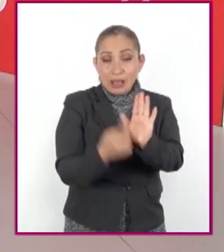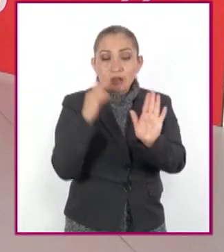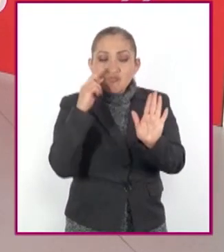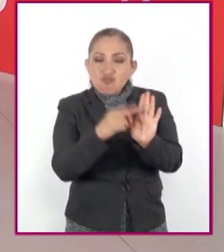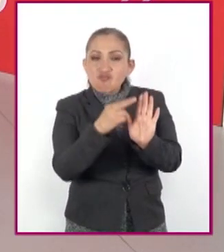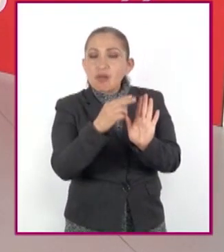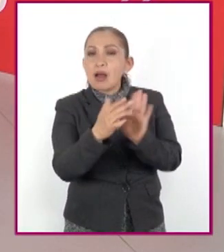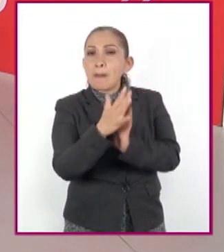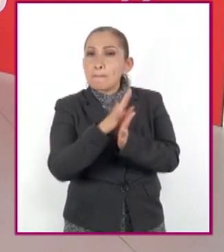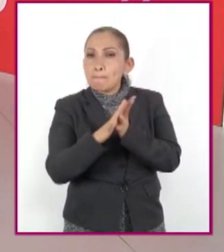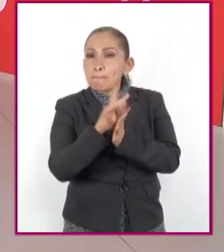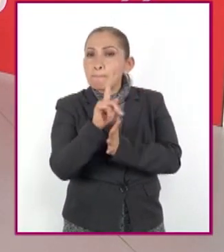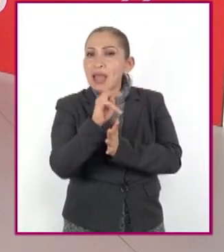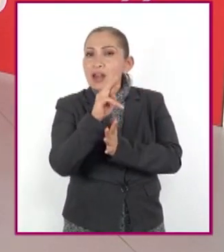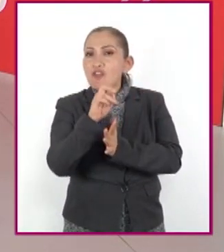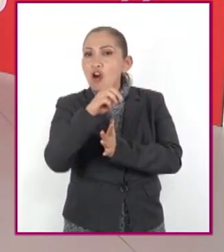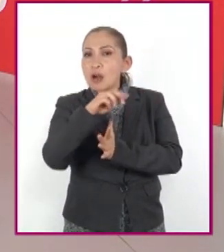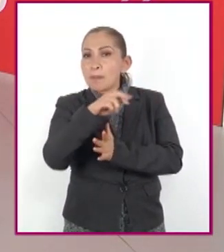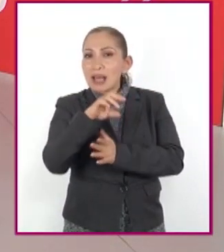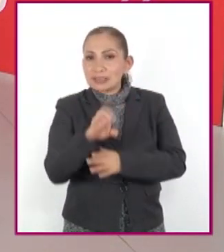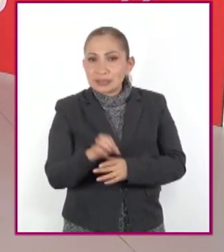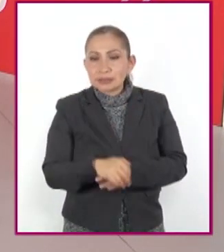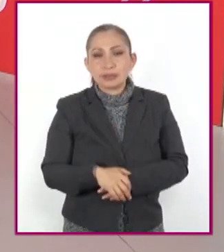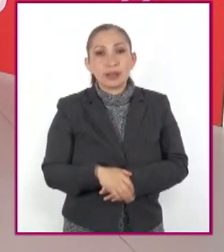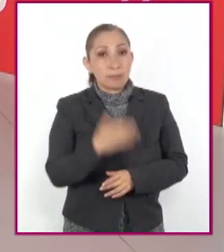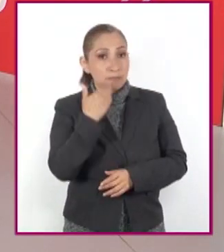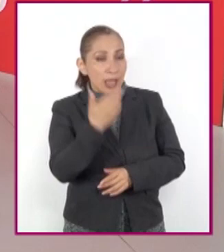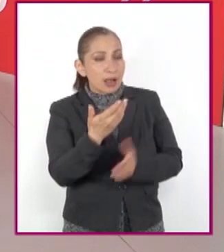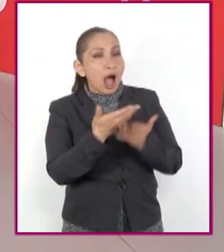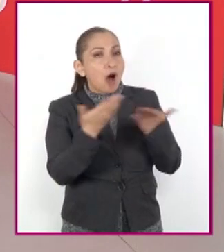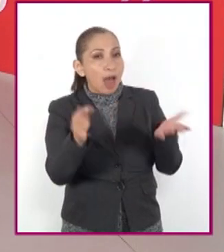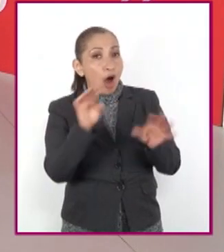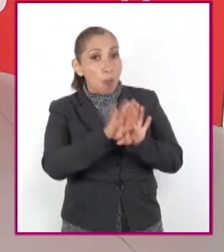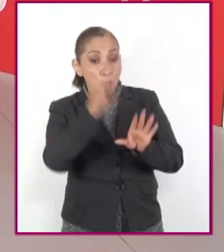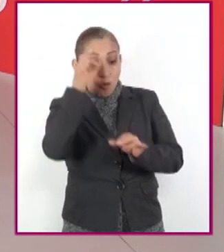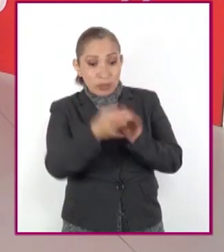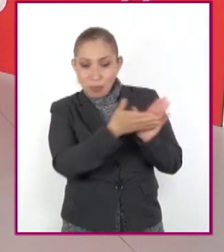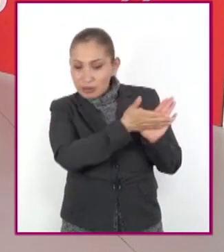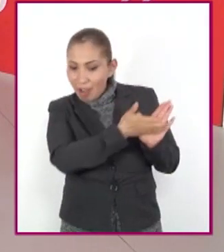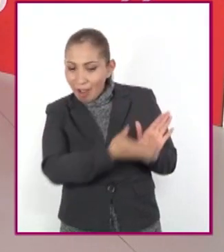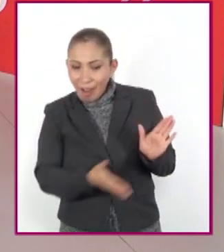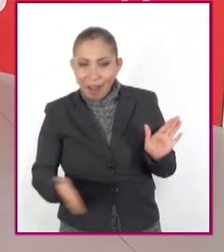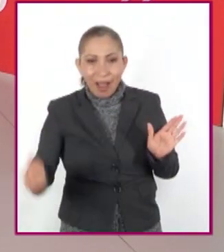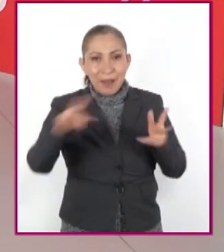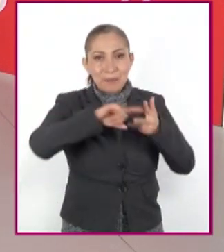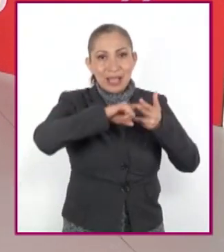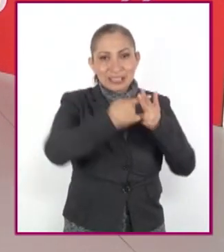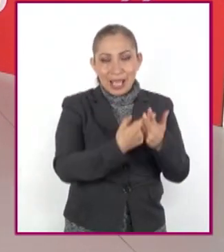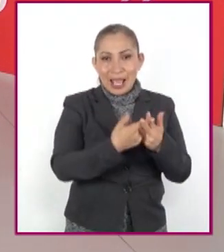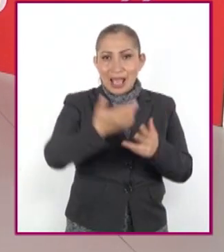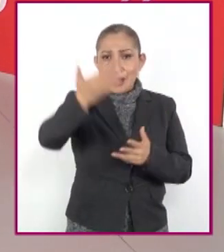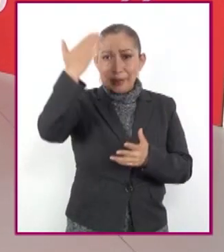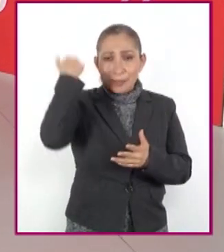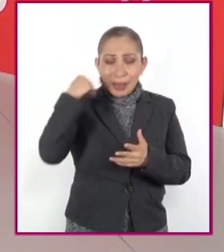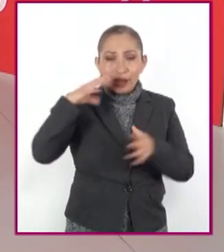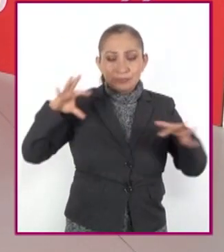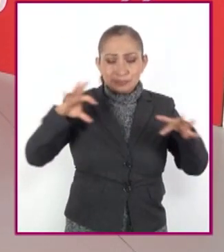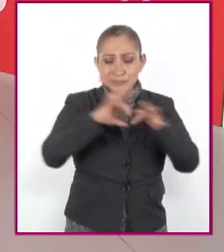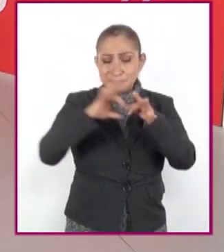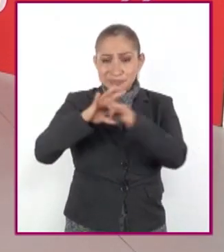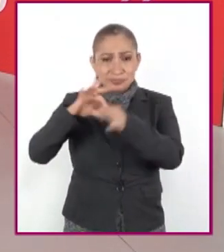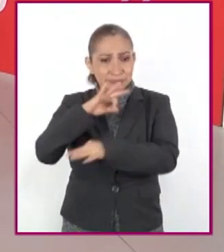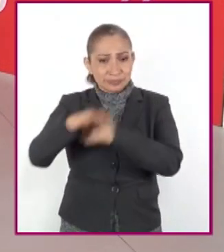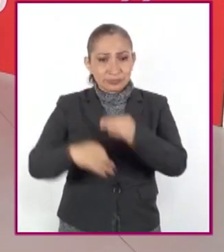performance. Bueno, vamos a ver cómo nos quedó. Ahora vamos a empezar desde el principio y lo vamos a unir